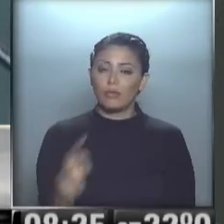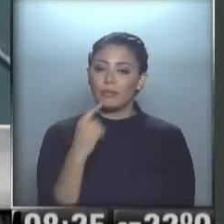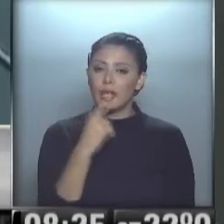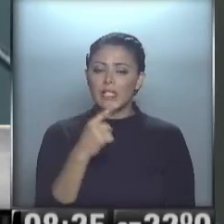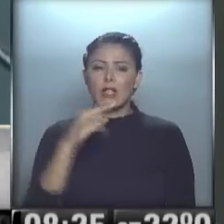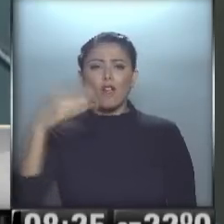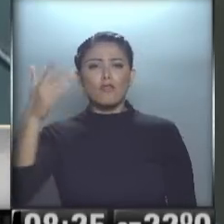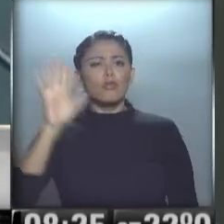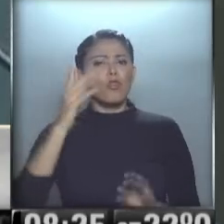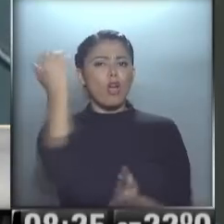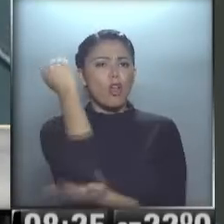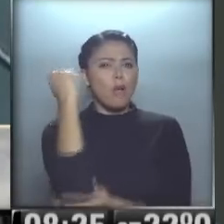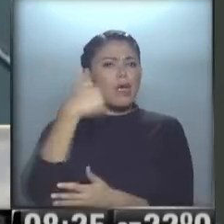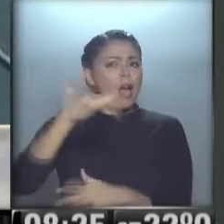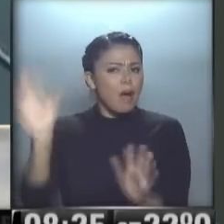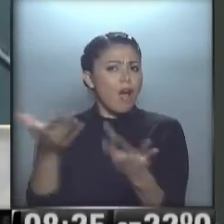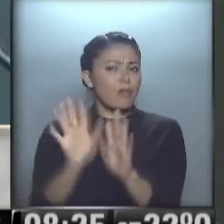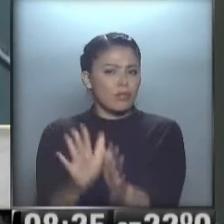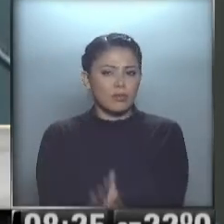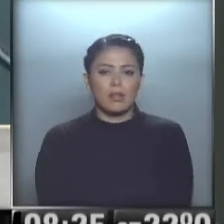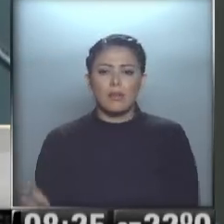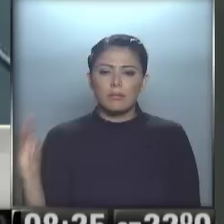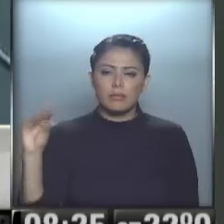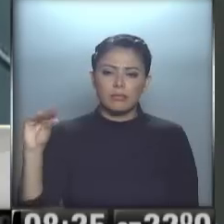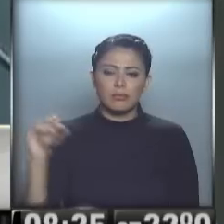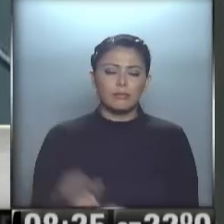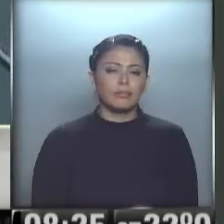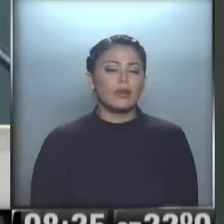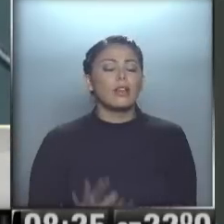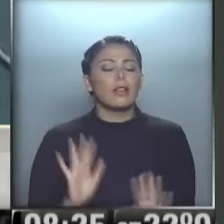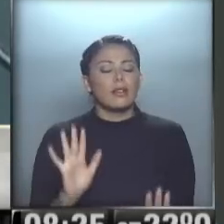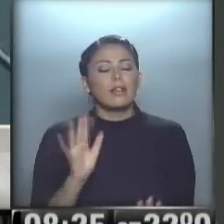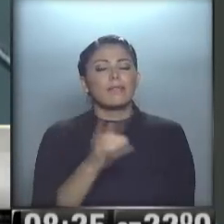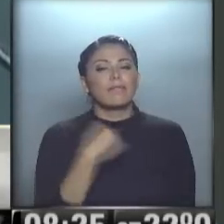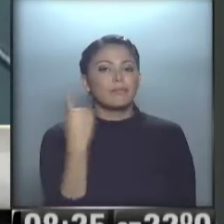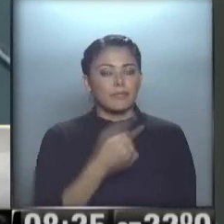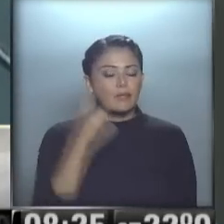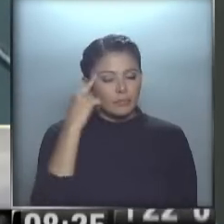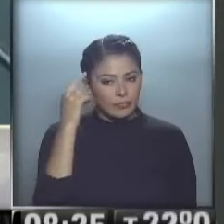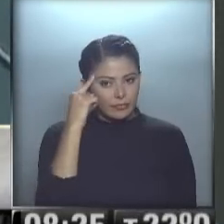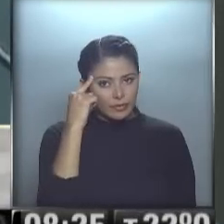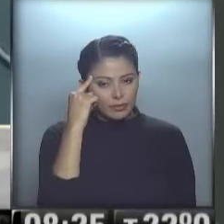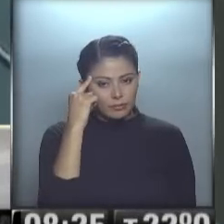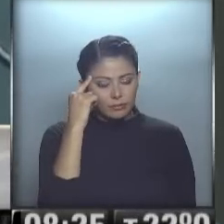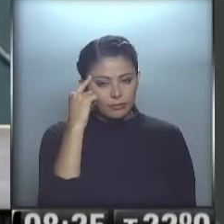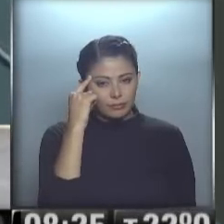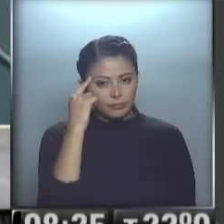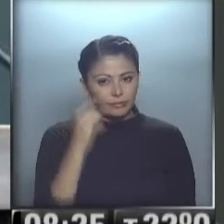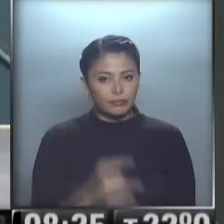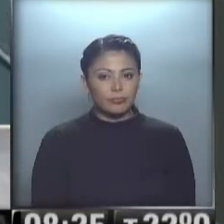proyecciones de esta naturaleza mire nosotros este consideramos que